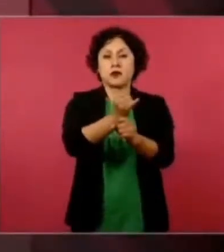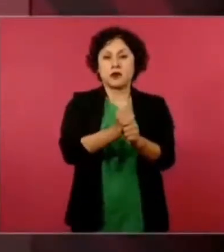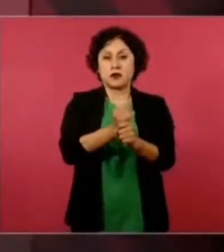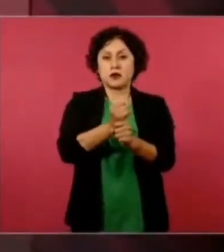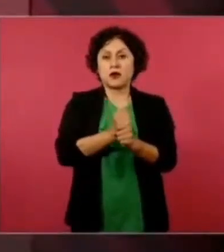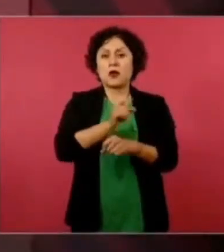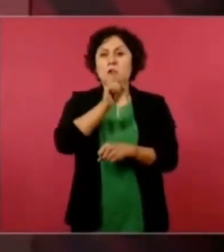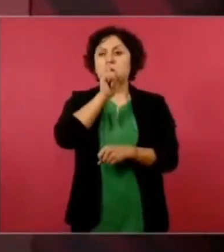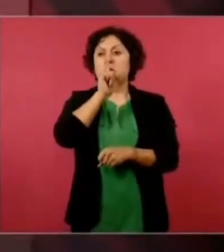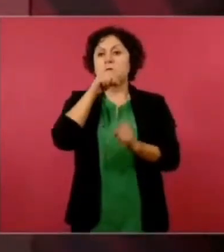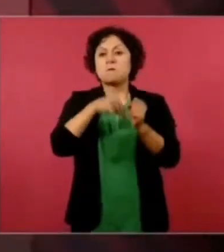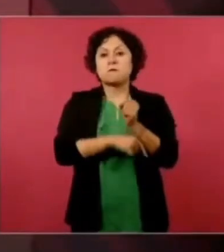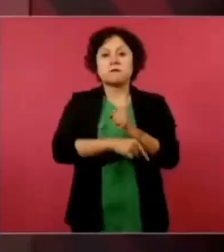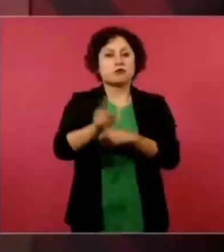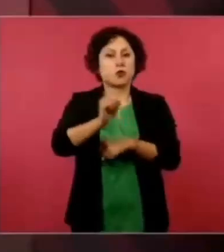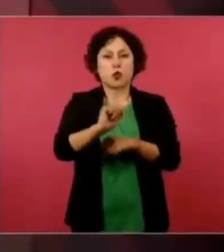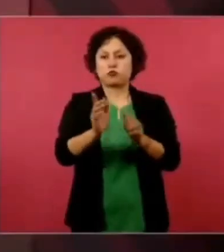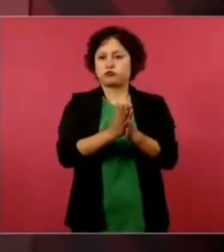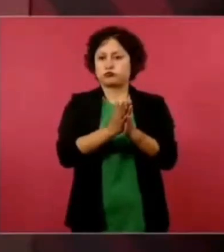no se puede cerrar.